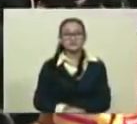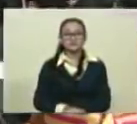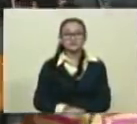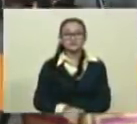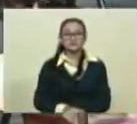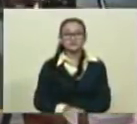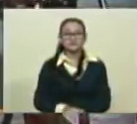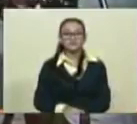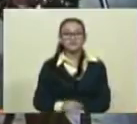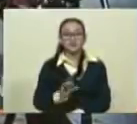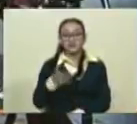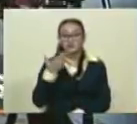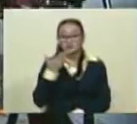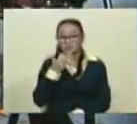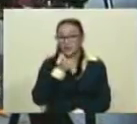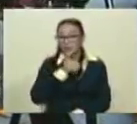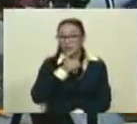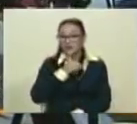Tengo una sopita para aguantar,